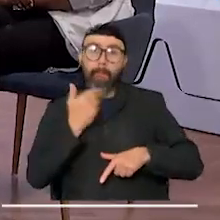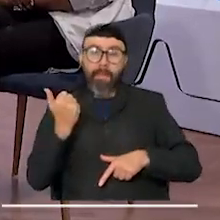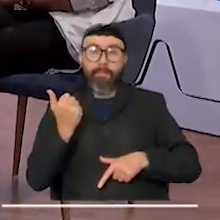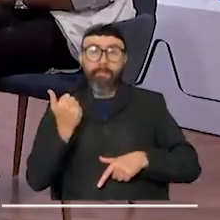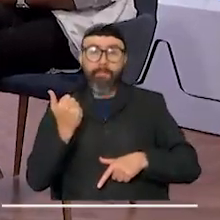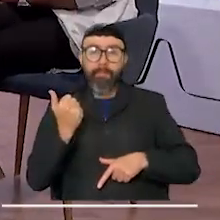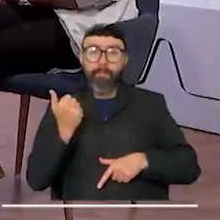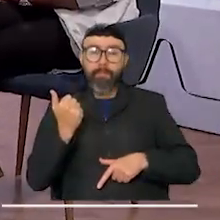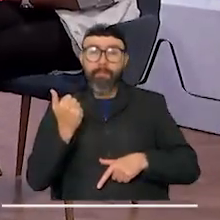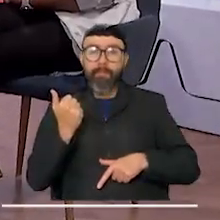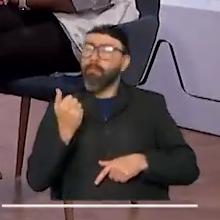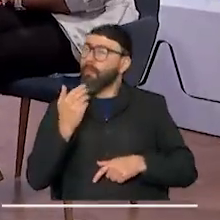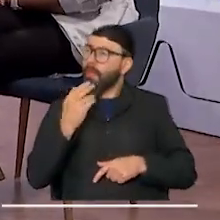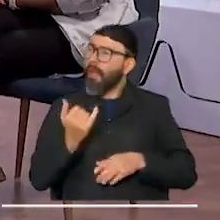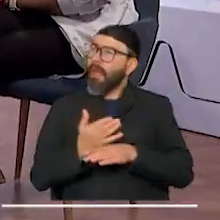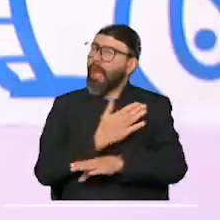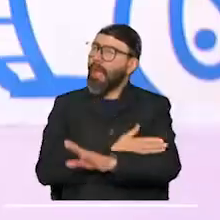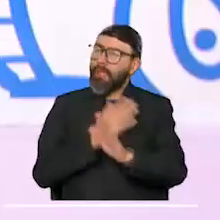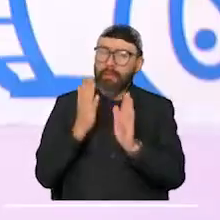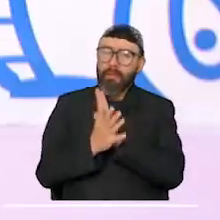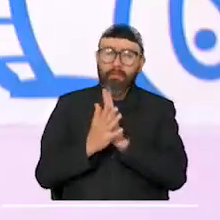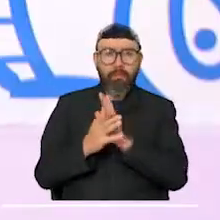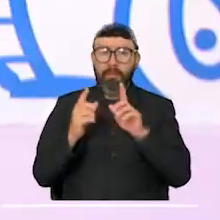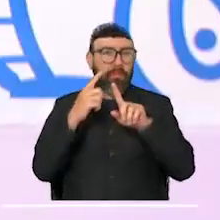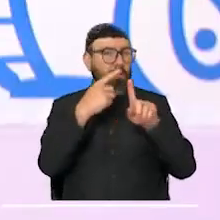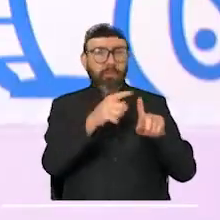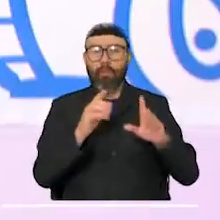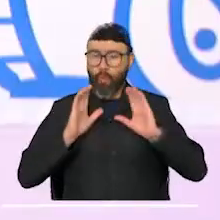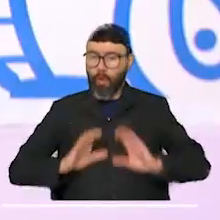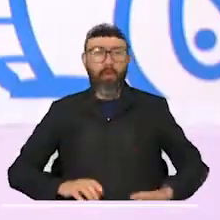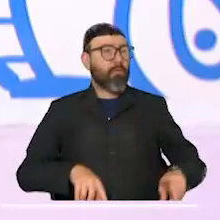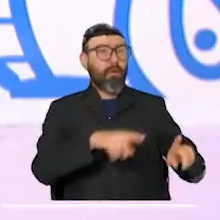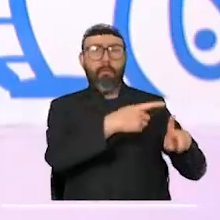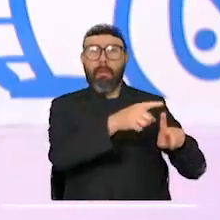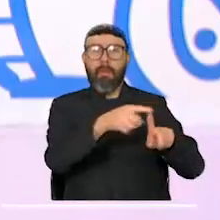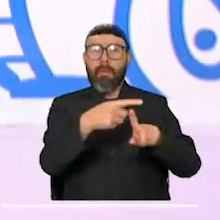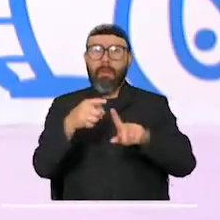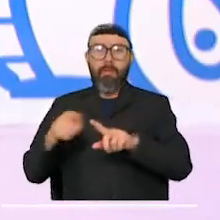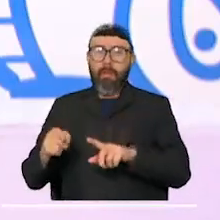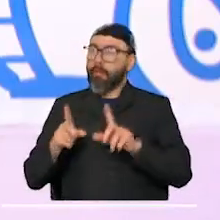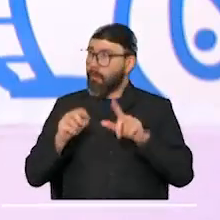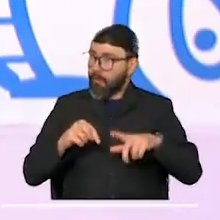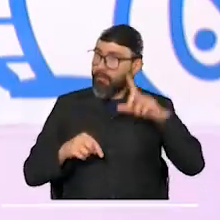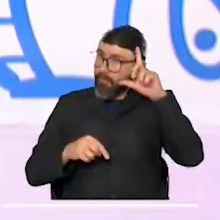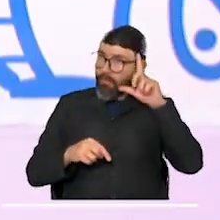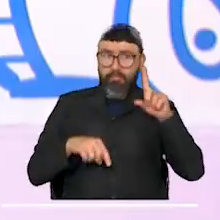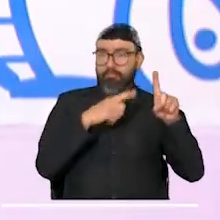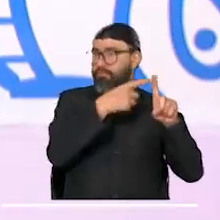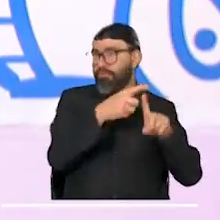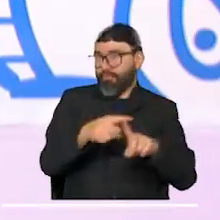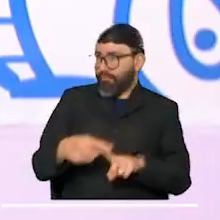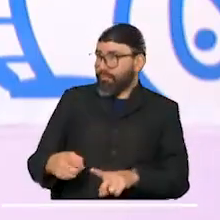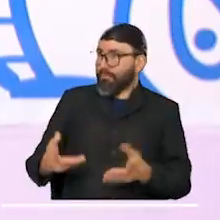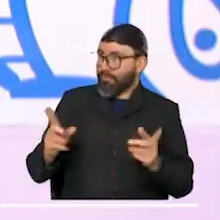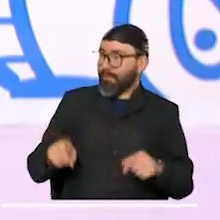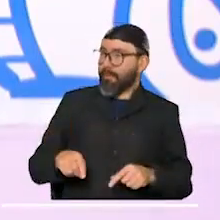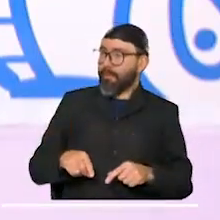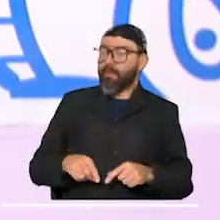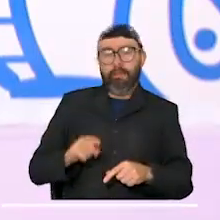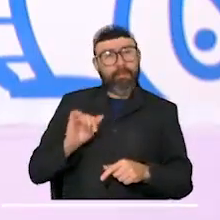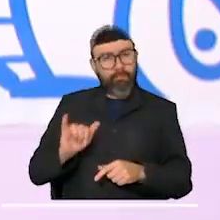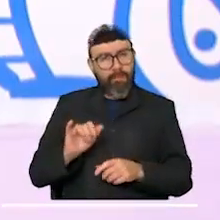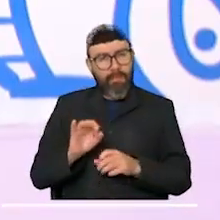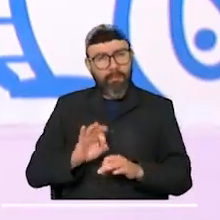aquí un capítulo donde hablamos de diversidad corporal Hay diversidad también vaginal entonces creo que sea también importante